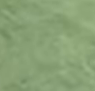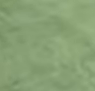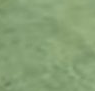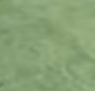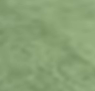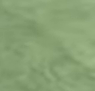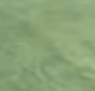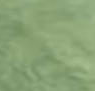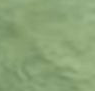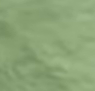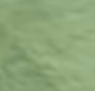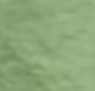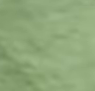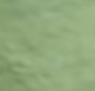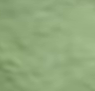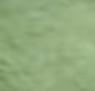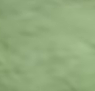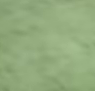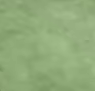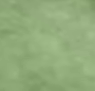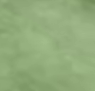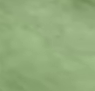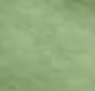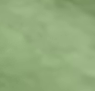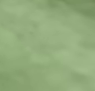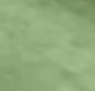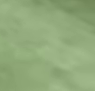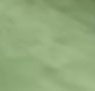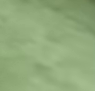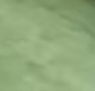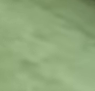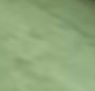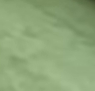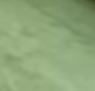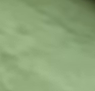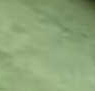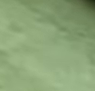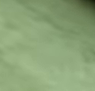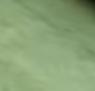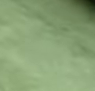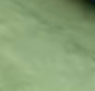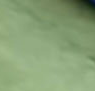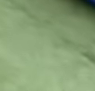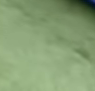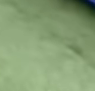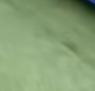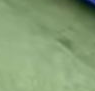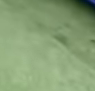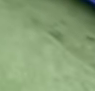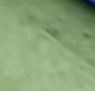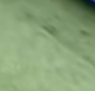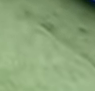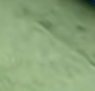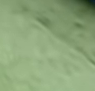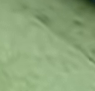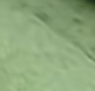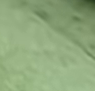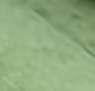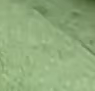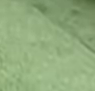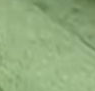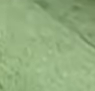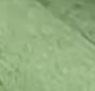El jefe de Estado comparte esta agenda de trabajo tan importante para la garantía de los derechos fundamentales del pueblo venezolano en el contexto